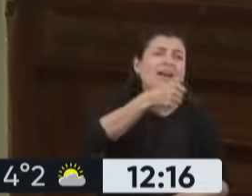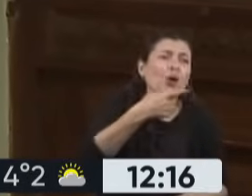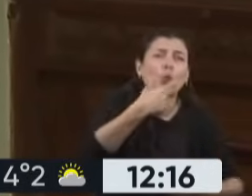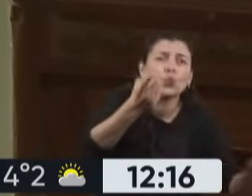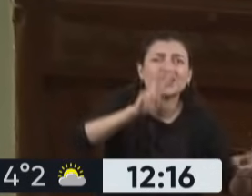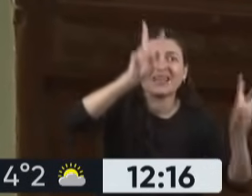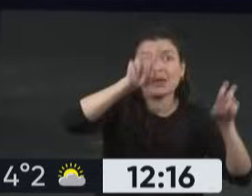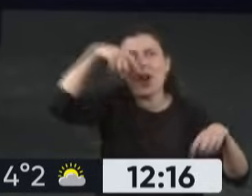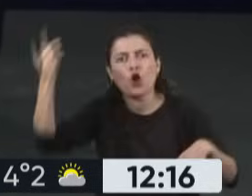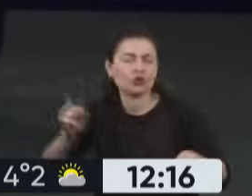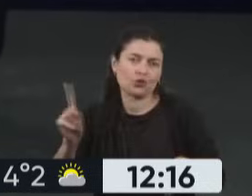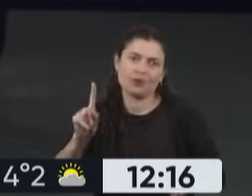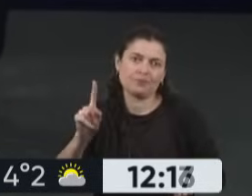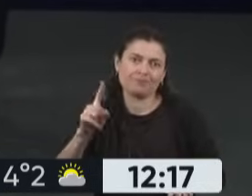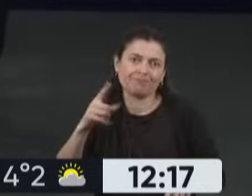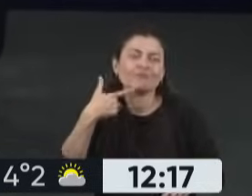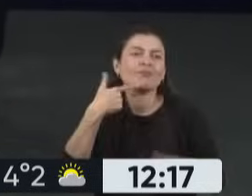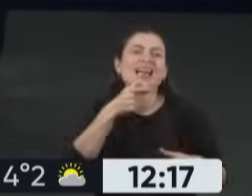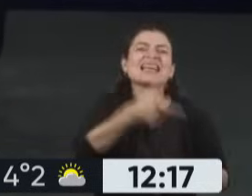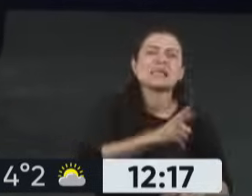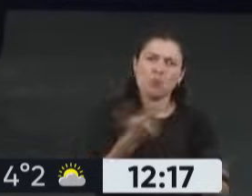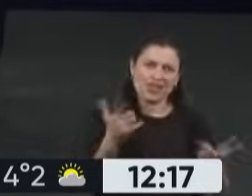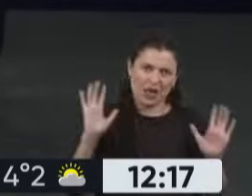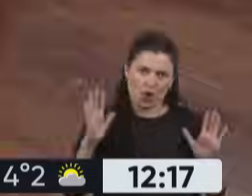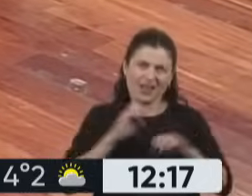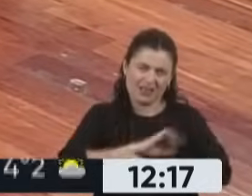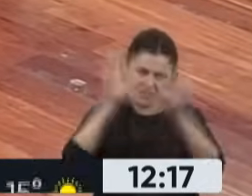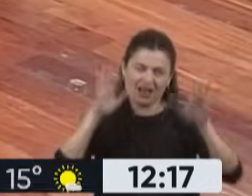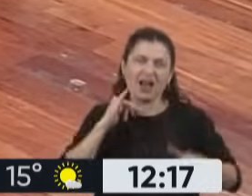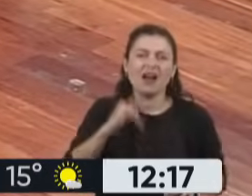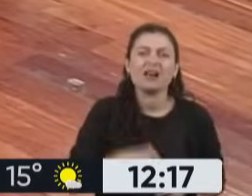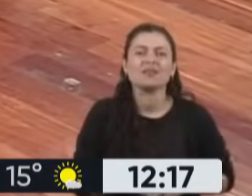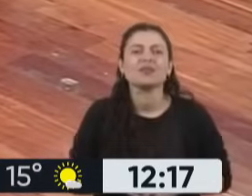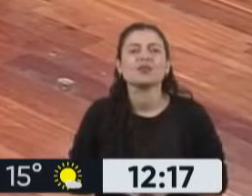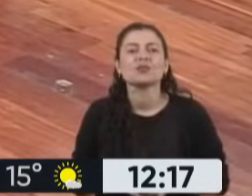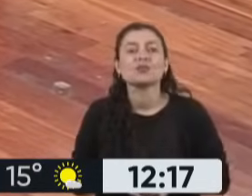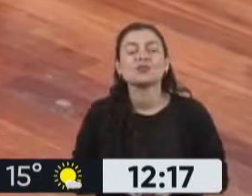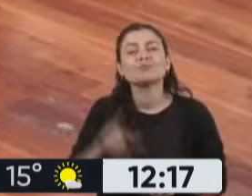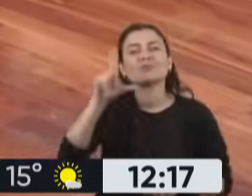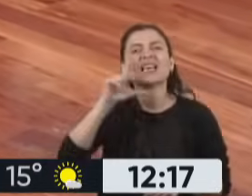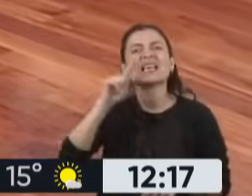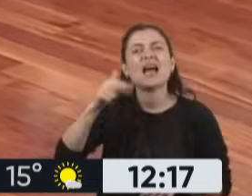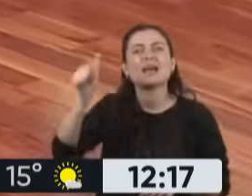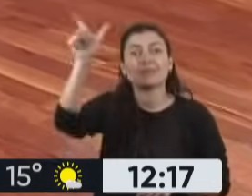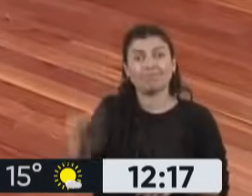las van a contestar. Así que si les parece, arrancamos. Liliana, arranca vos.